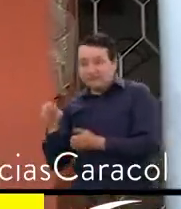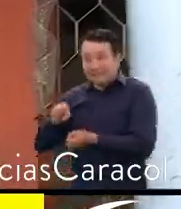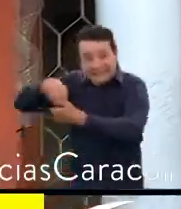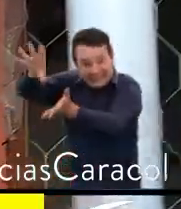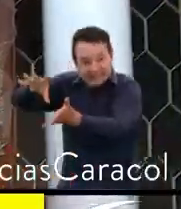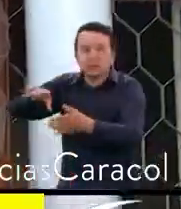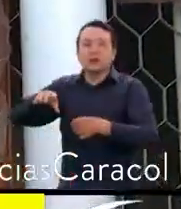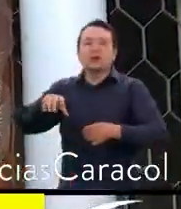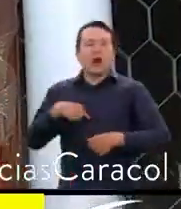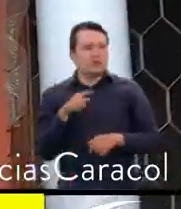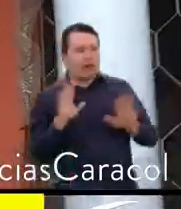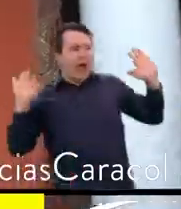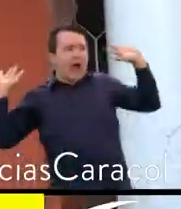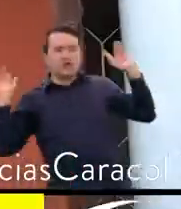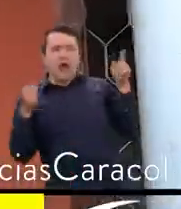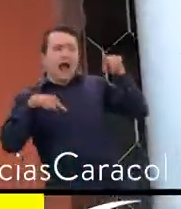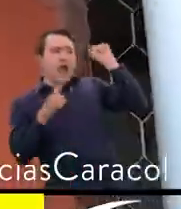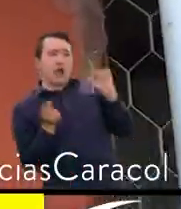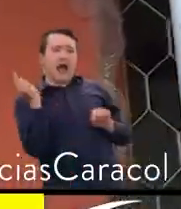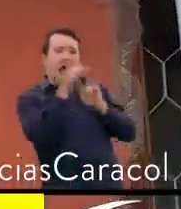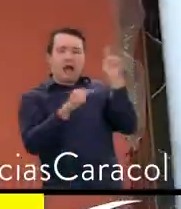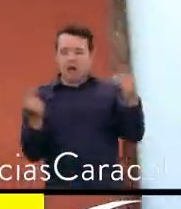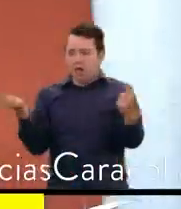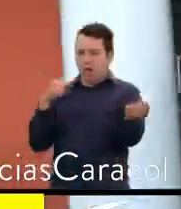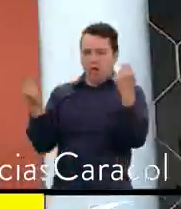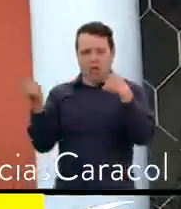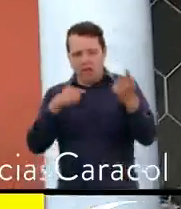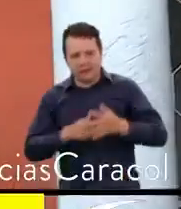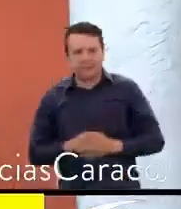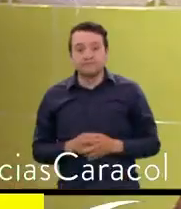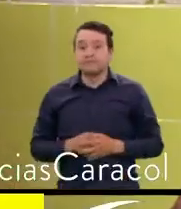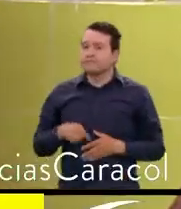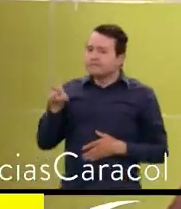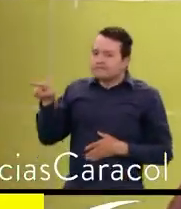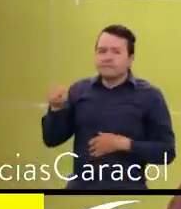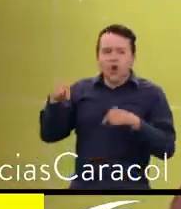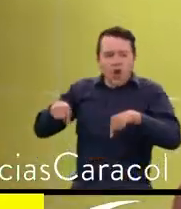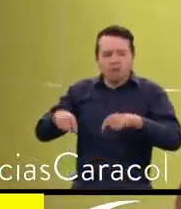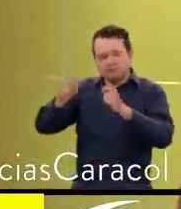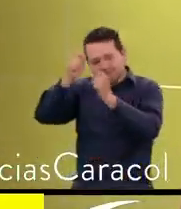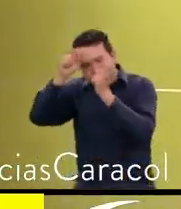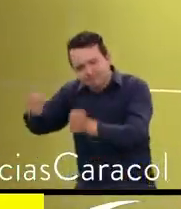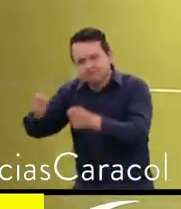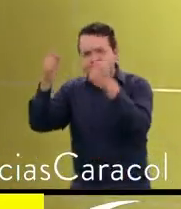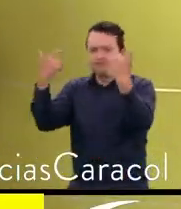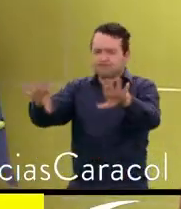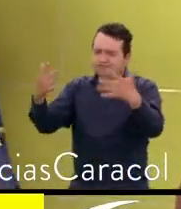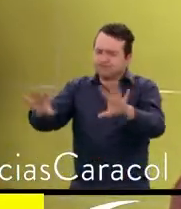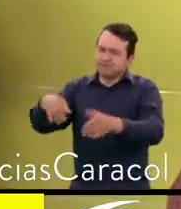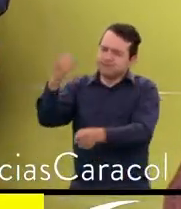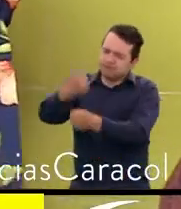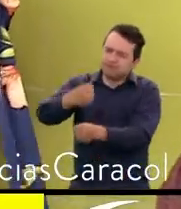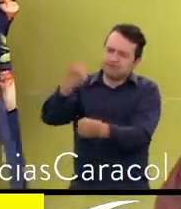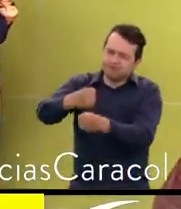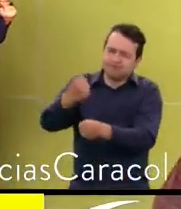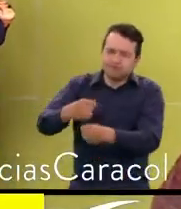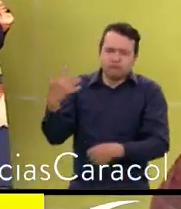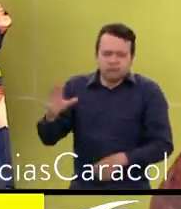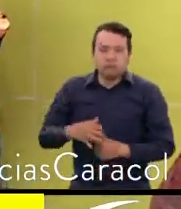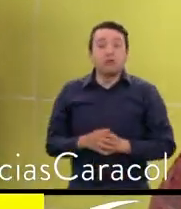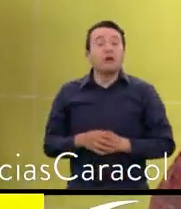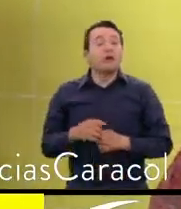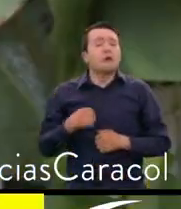para ti pero y recibió un mensaje cargado del reconocimiento a toda su estrella que nos tengan en cuenta en estos momentos de